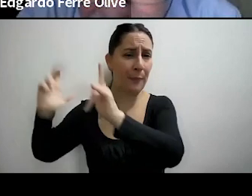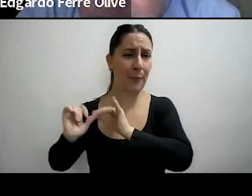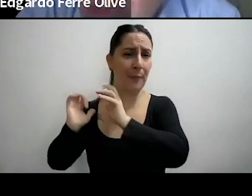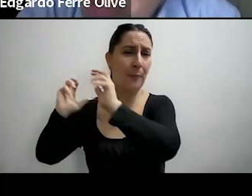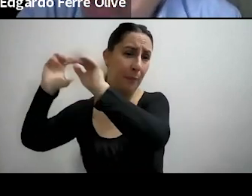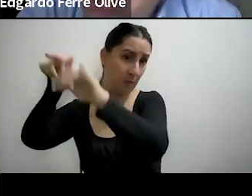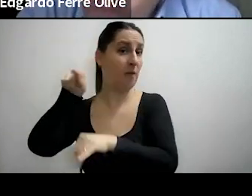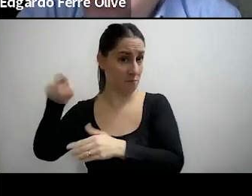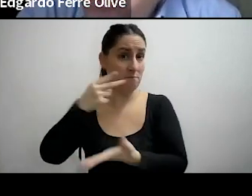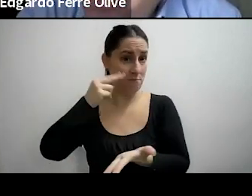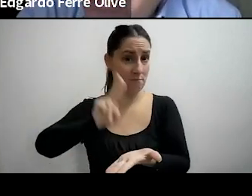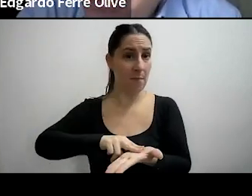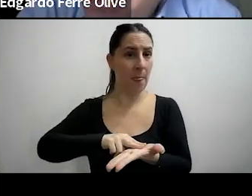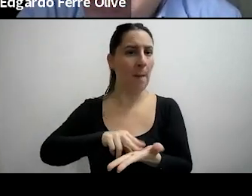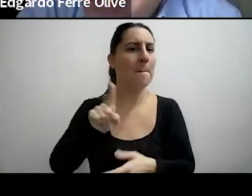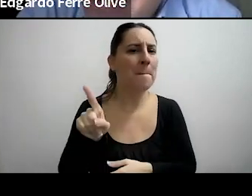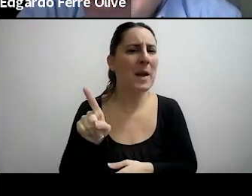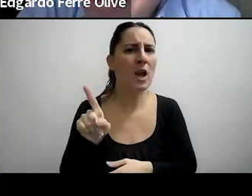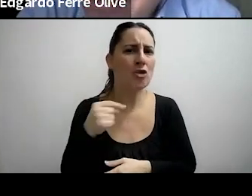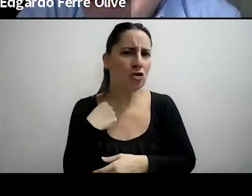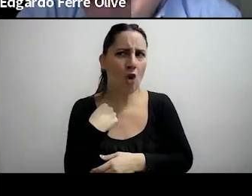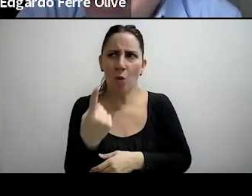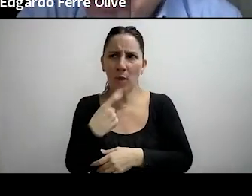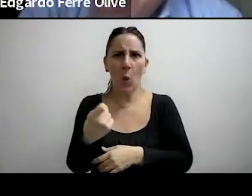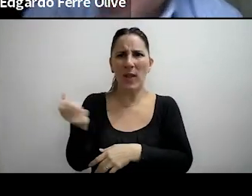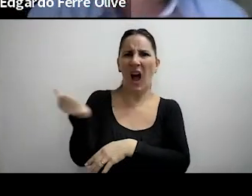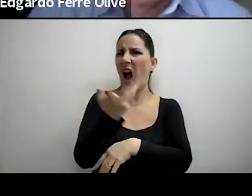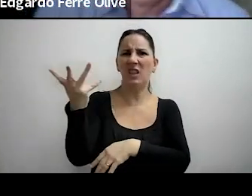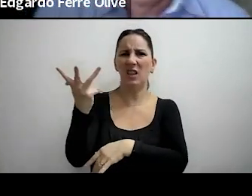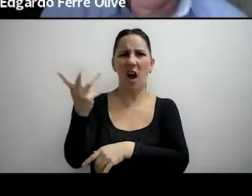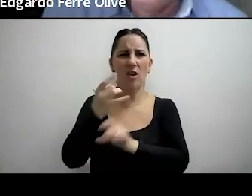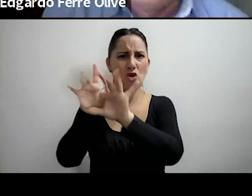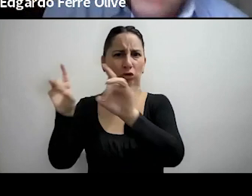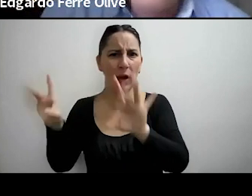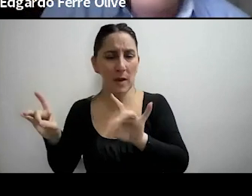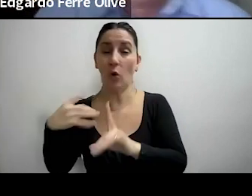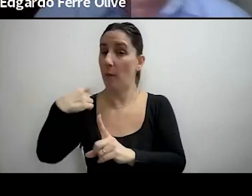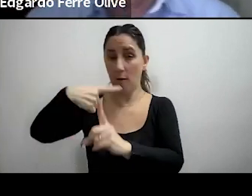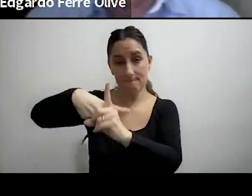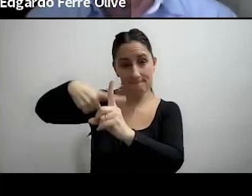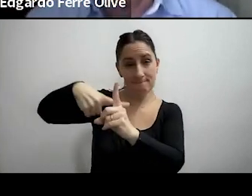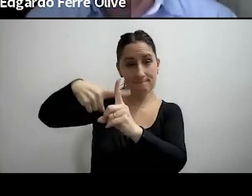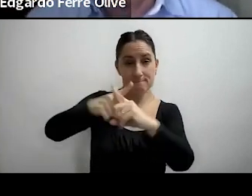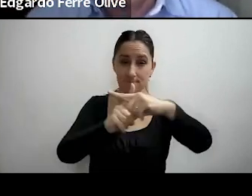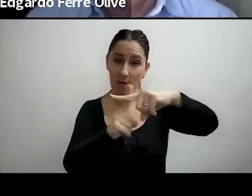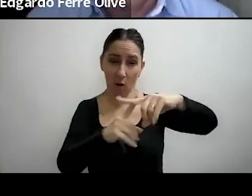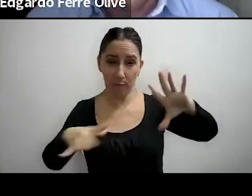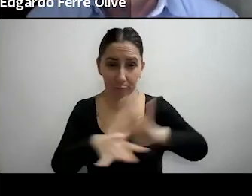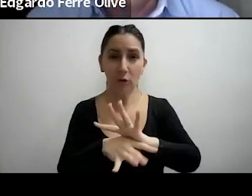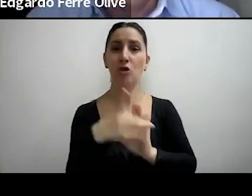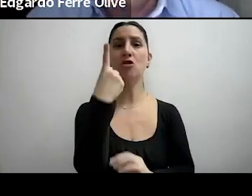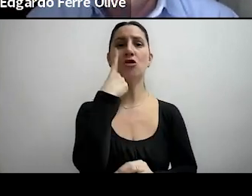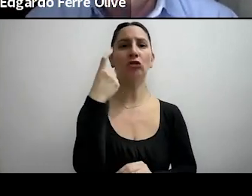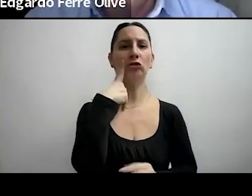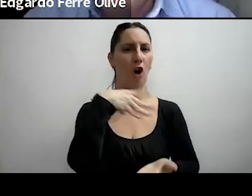El tema es quantum, ¿cómo lo voy a cuantificar? Tengo que tener o buenos medidores o controles administrativos, ¿está bien? A